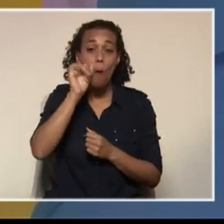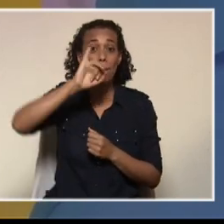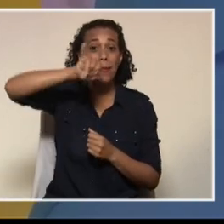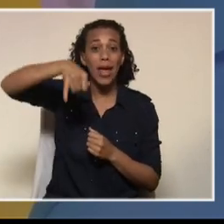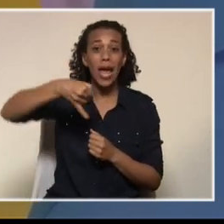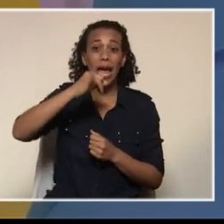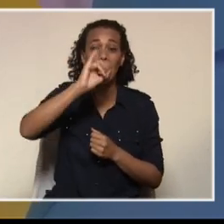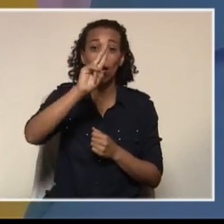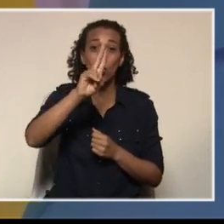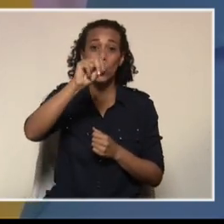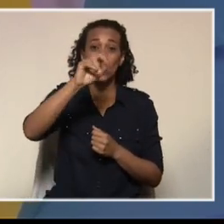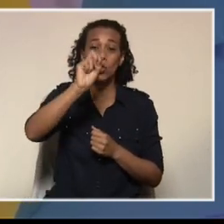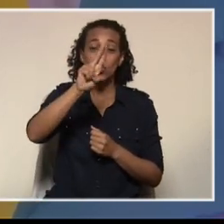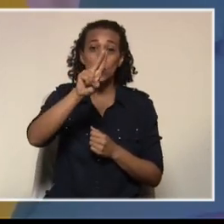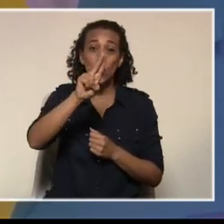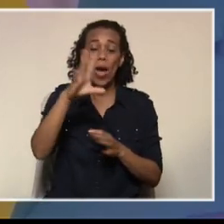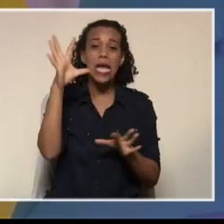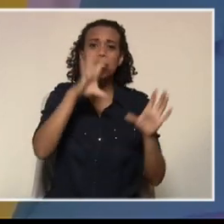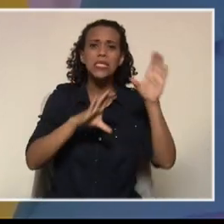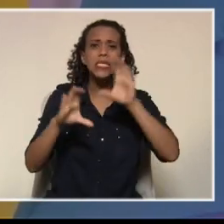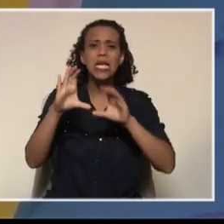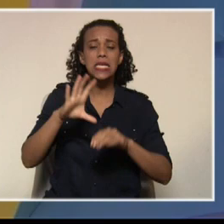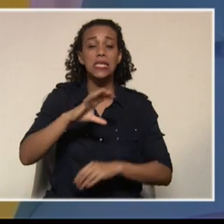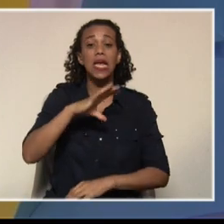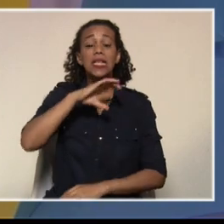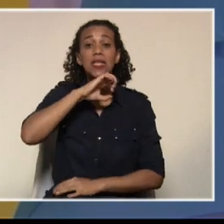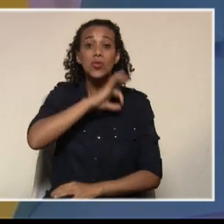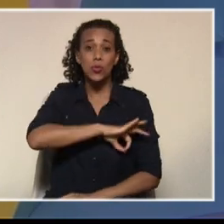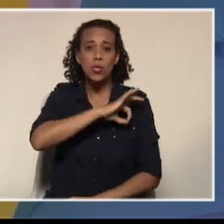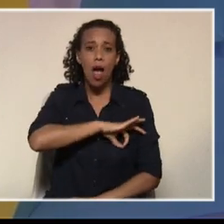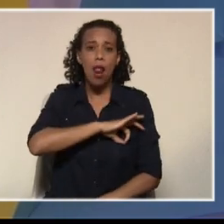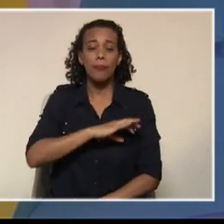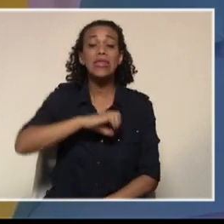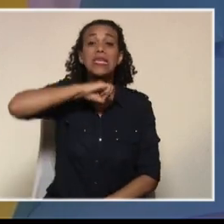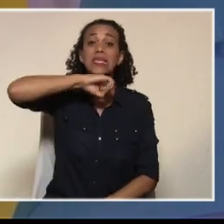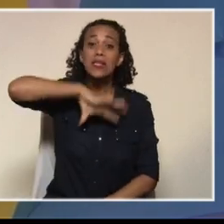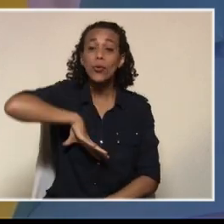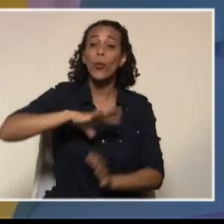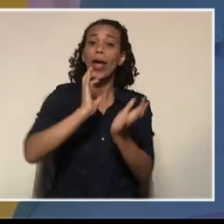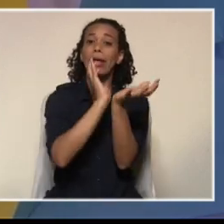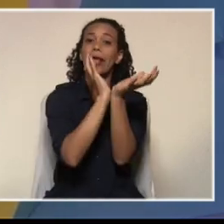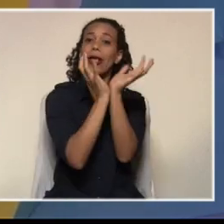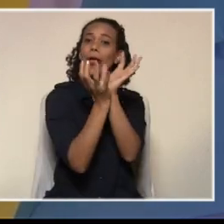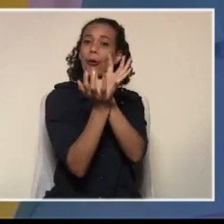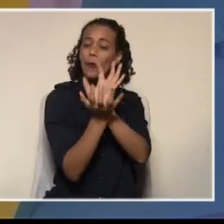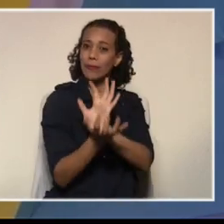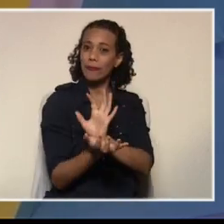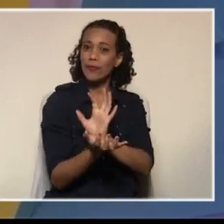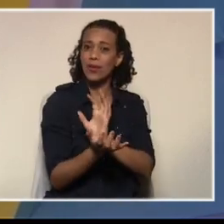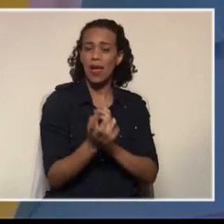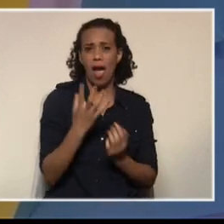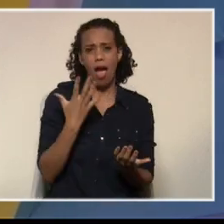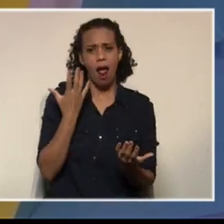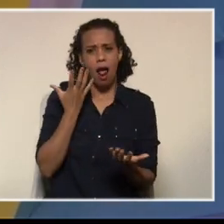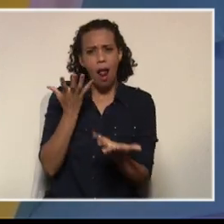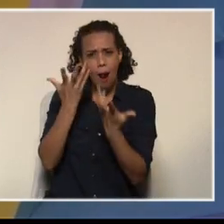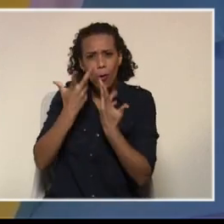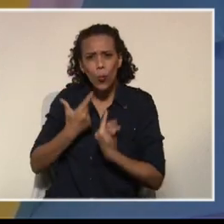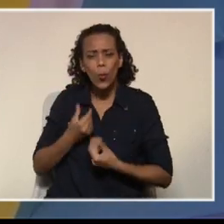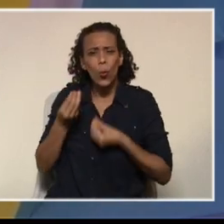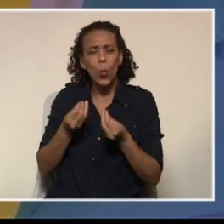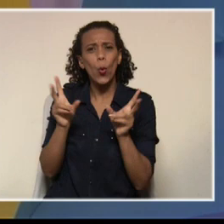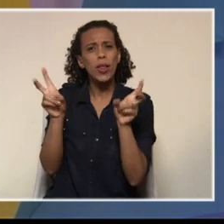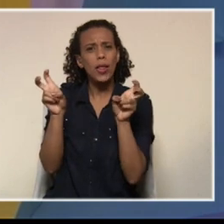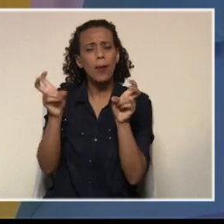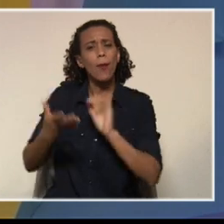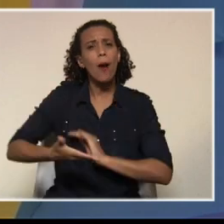Aguilarte, docente en Ciencias Sociales, con la especialidad de Historia y Geografía. Él nos va a hablar con un tema